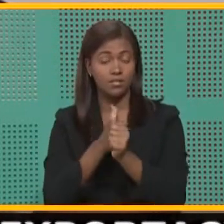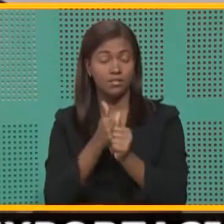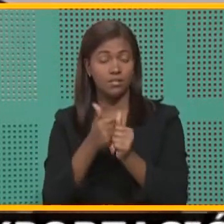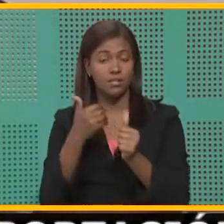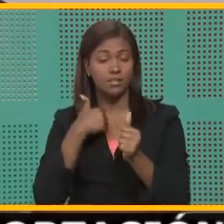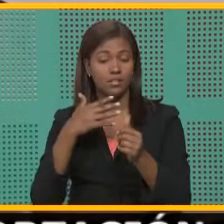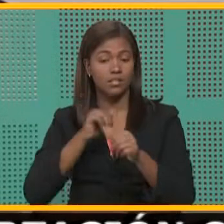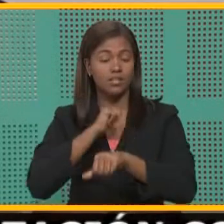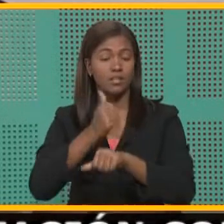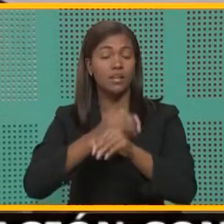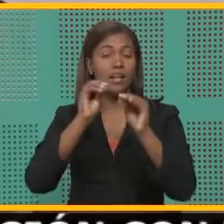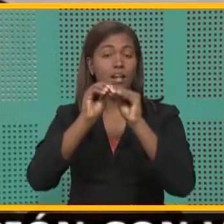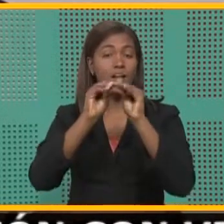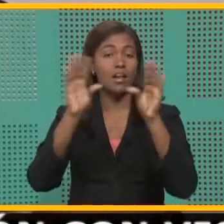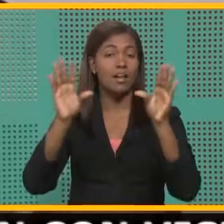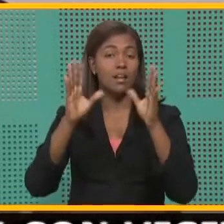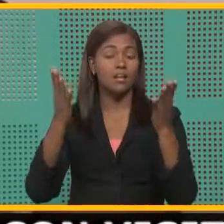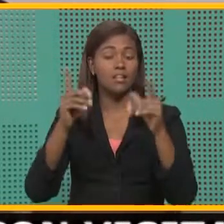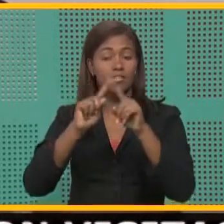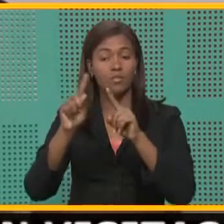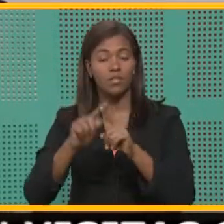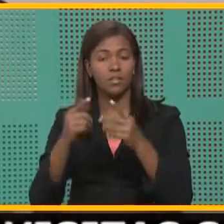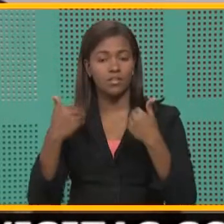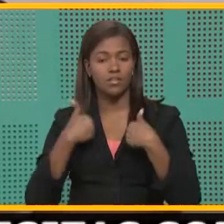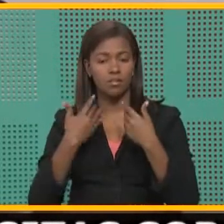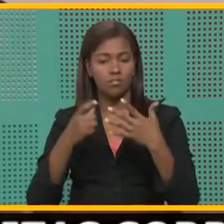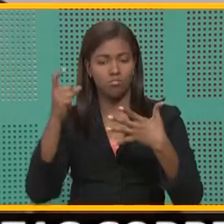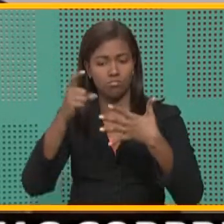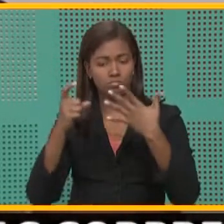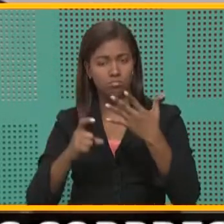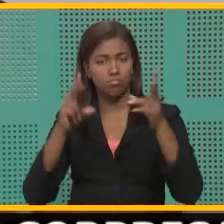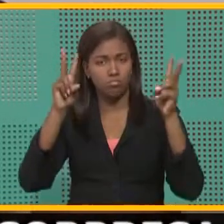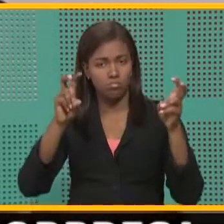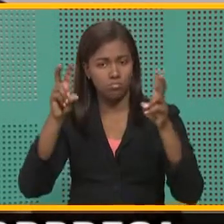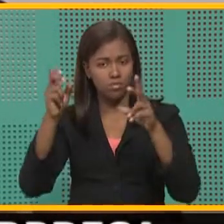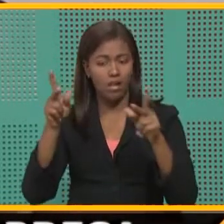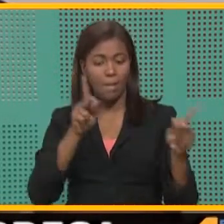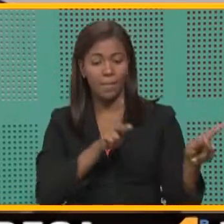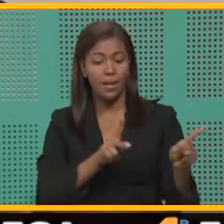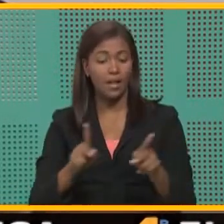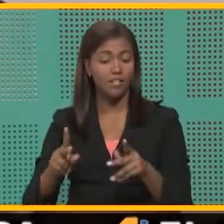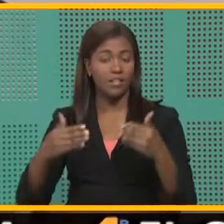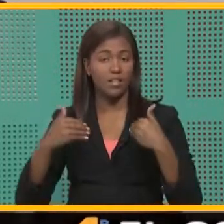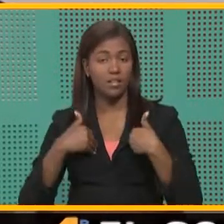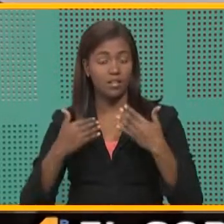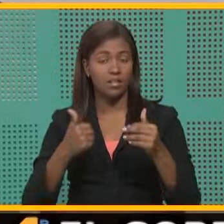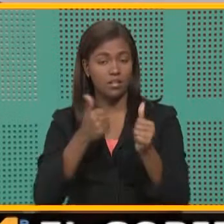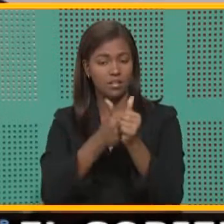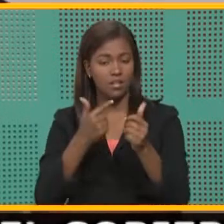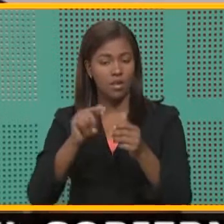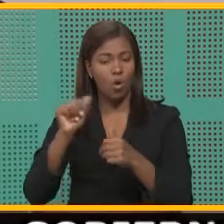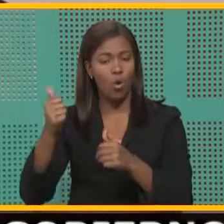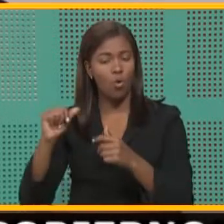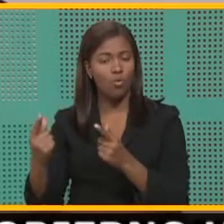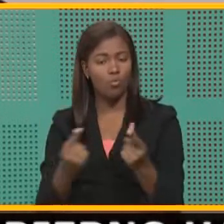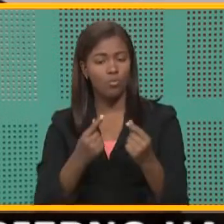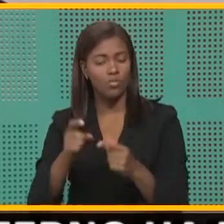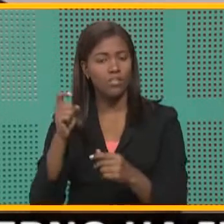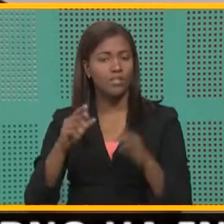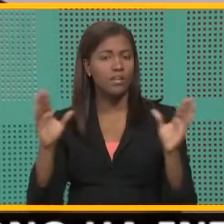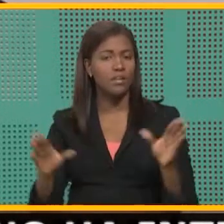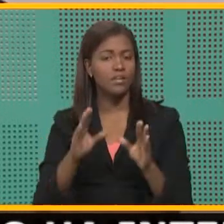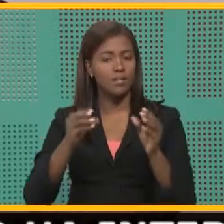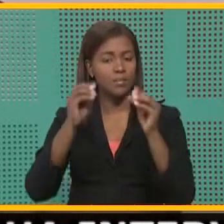se definen claramente los, además de los contenidos, la planificación de las demás tareas que deben realizar